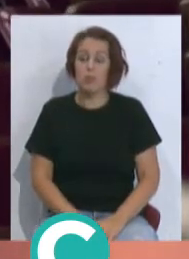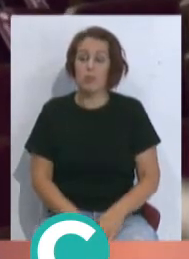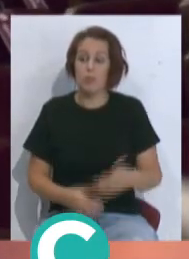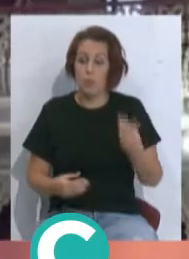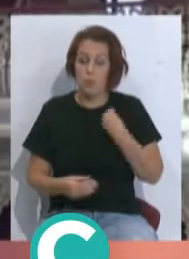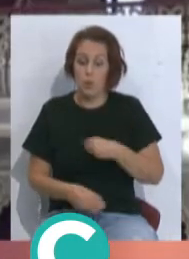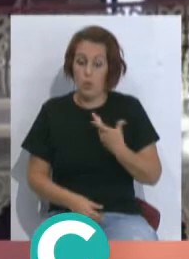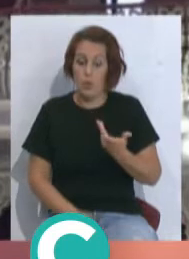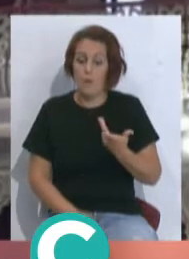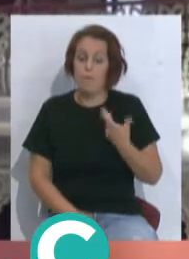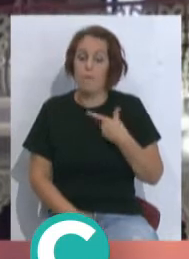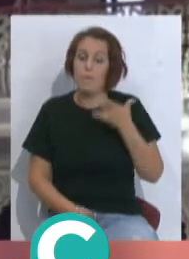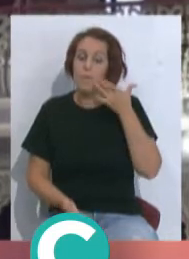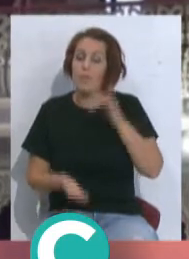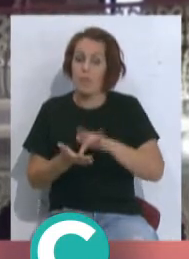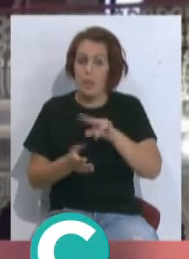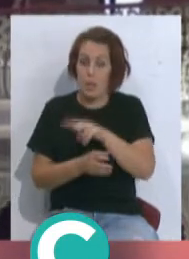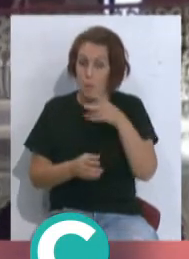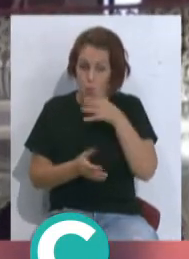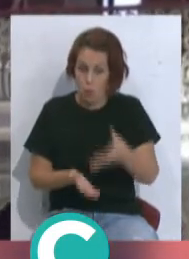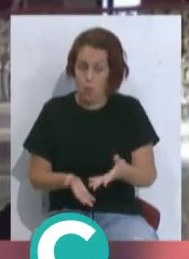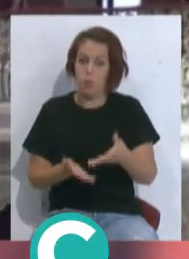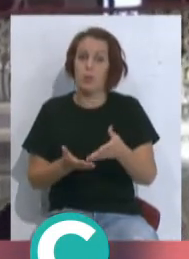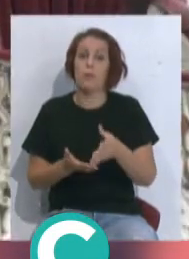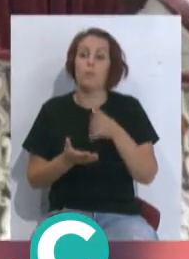Que son los principales valedores de ese cambio de fecha, que son